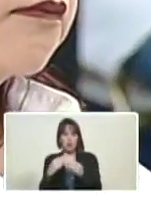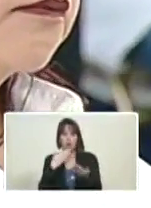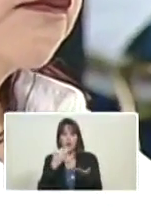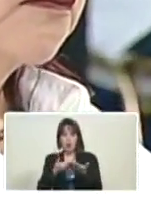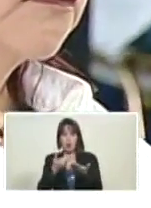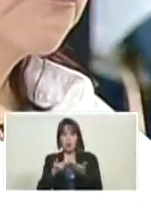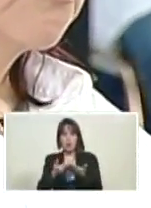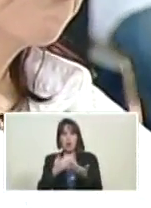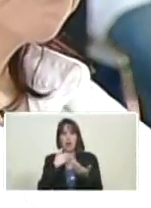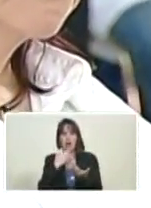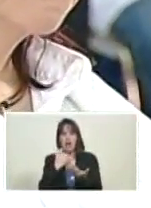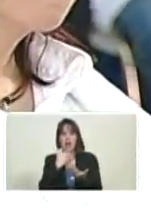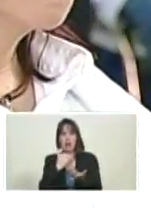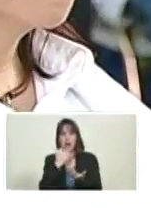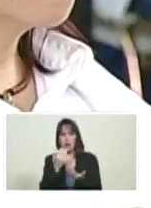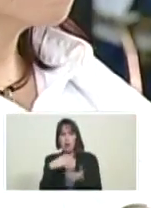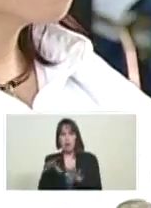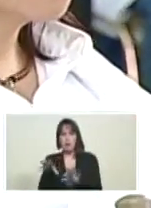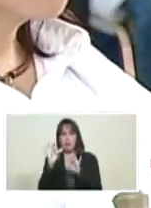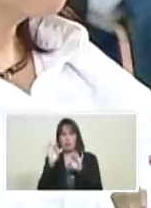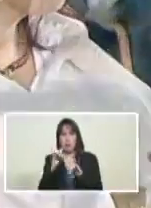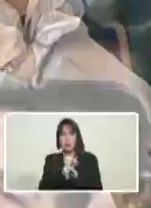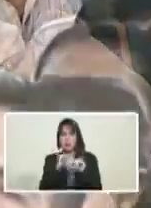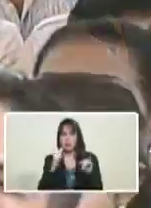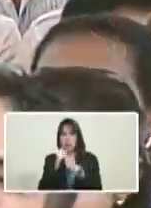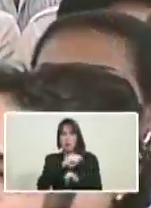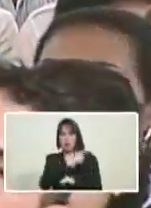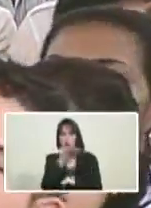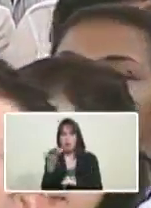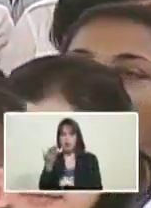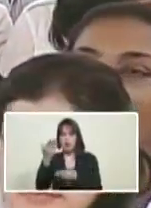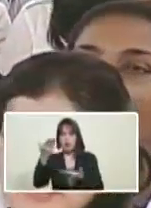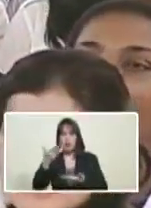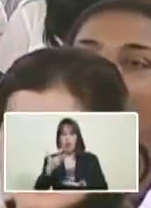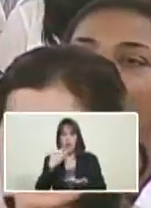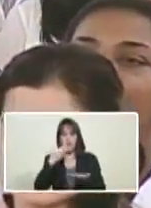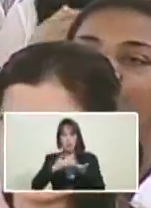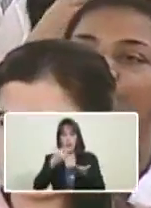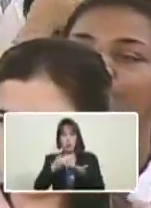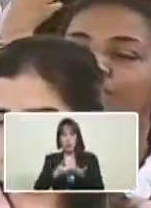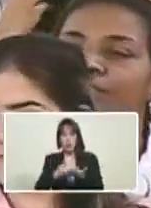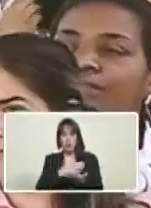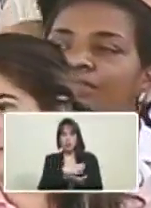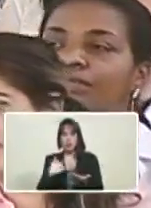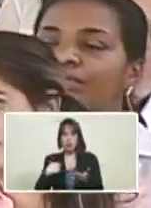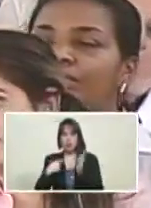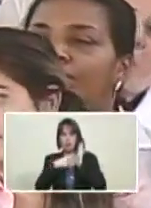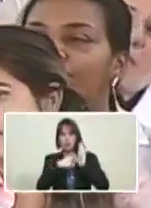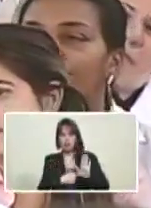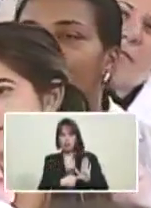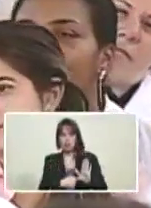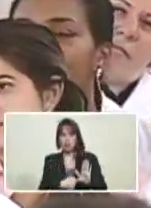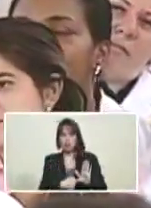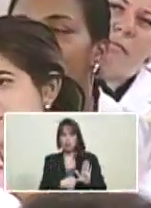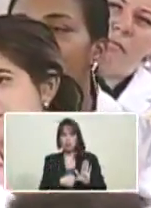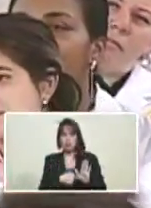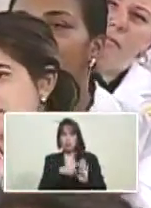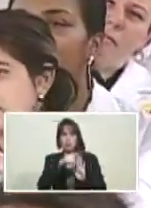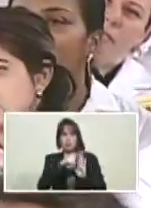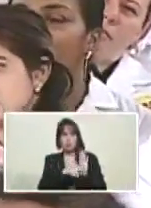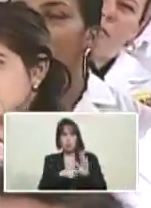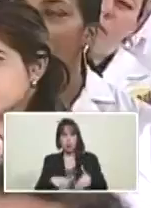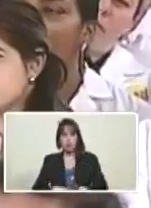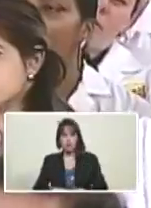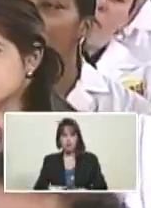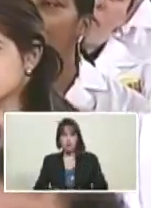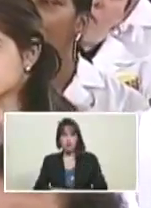especial. Aunque está en las propuestas que ustedes traen, yo quiero hacerlo explícito. Yo tengo un gran esfuerzo,